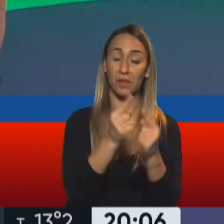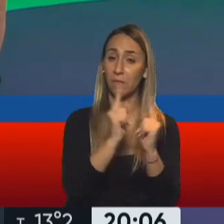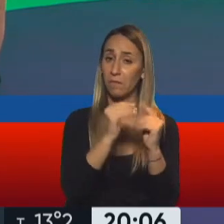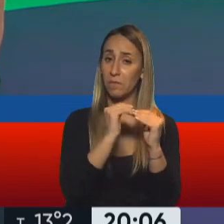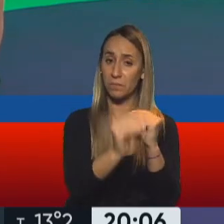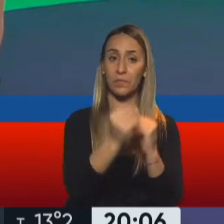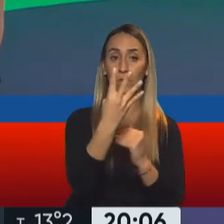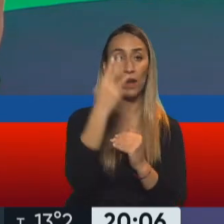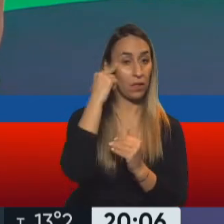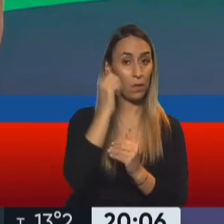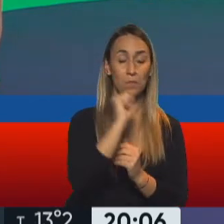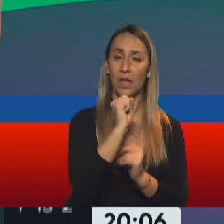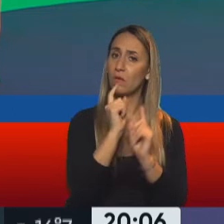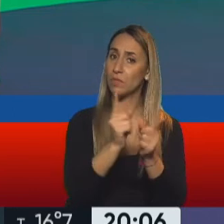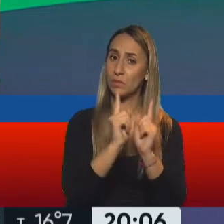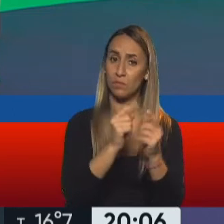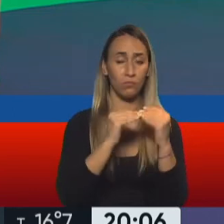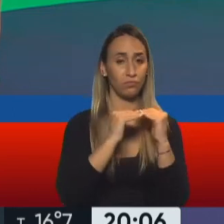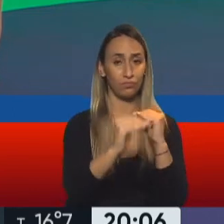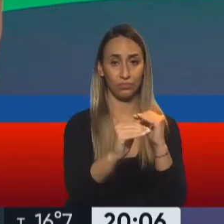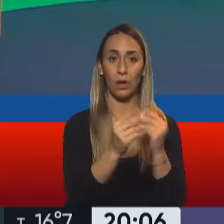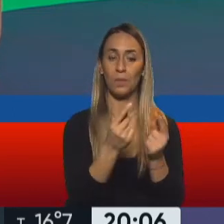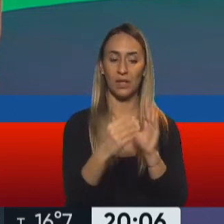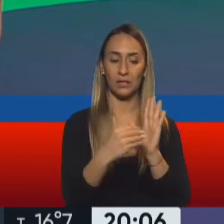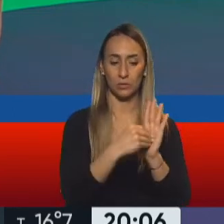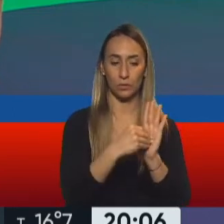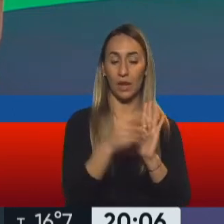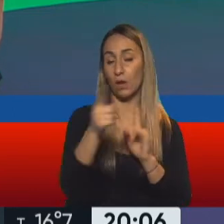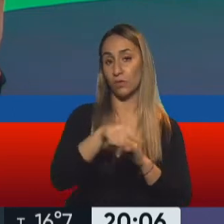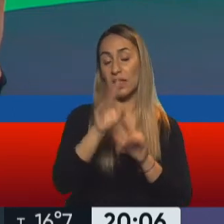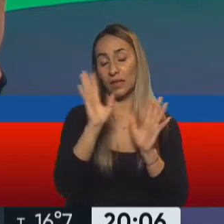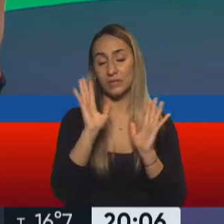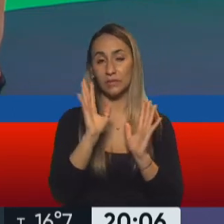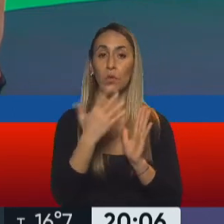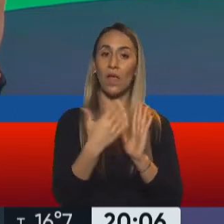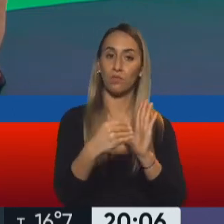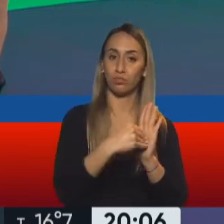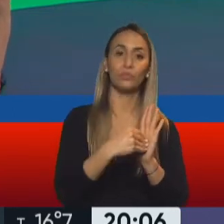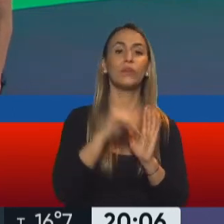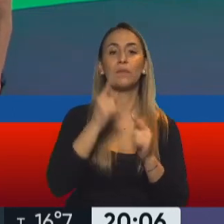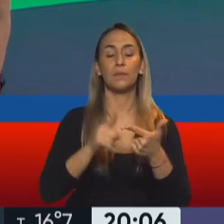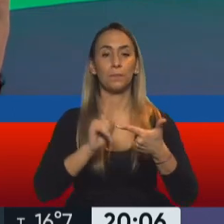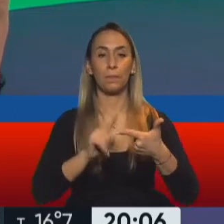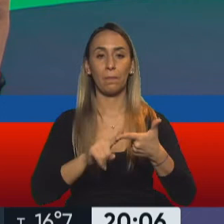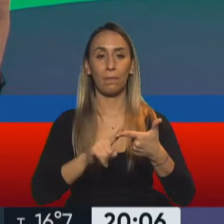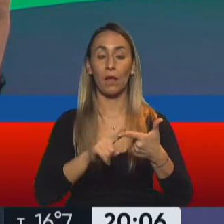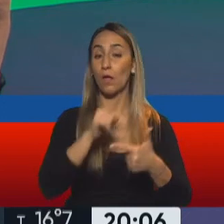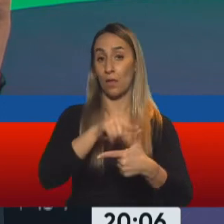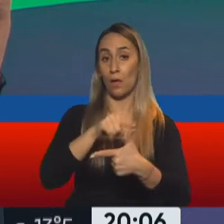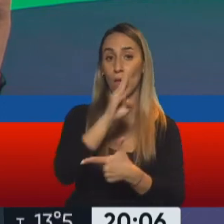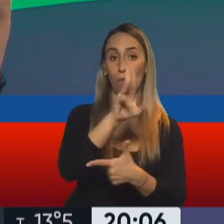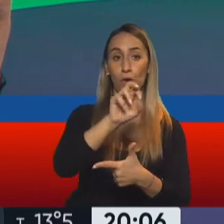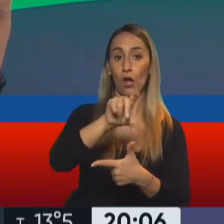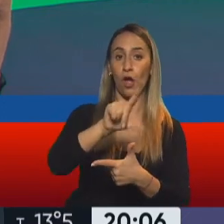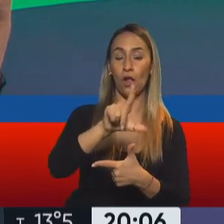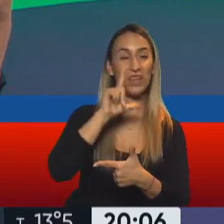49 pesos, por un lado, ese es el precio de referencia para que ustedes puedan ir agendando. La mayor provisión de brócoli es de la provincia de